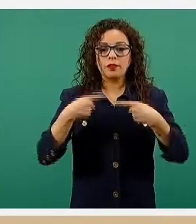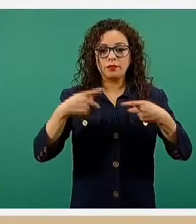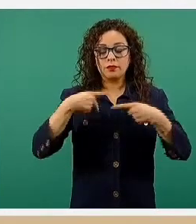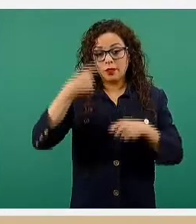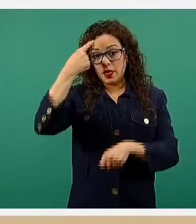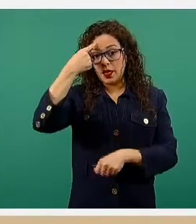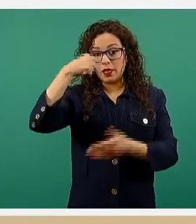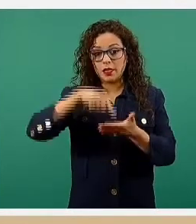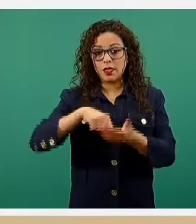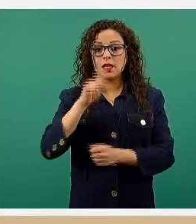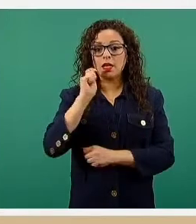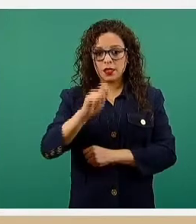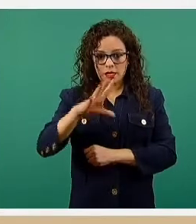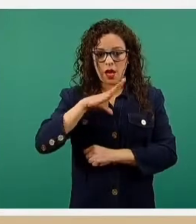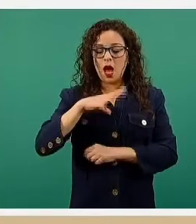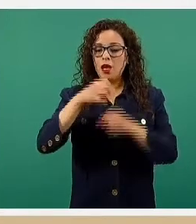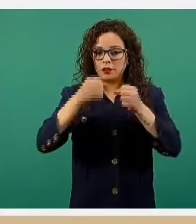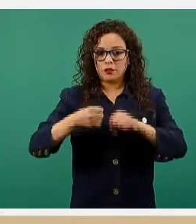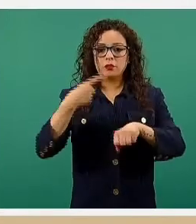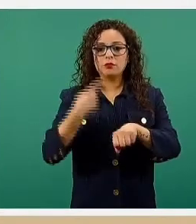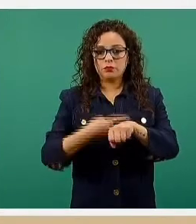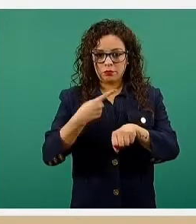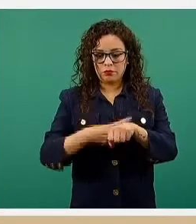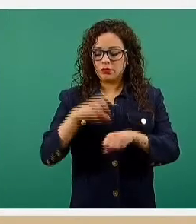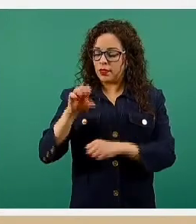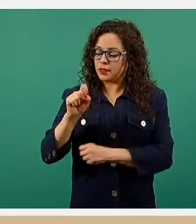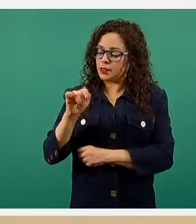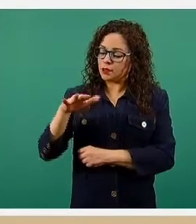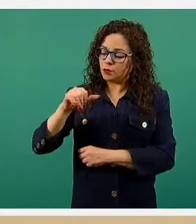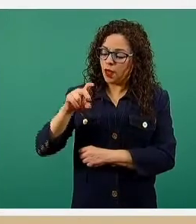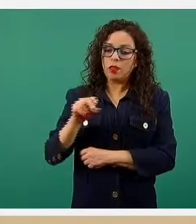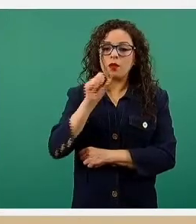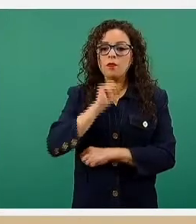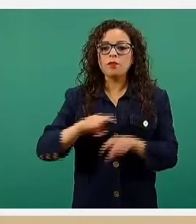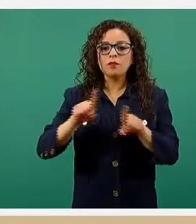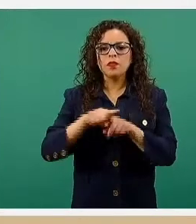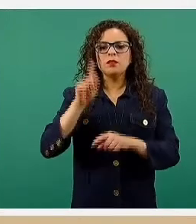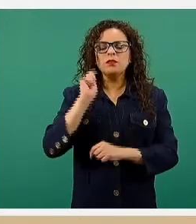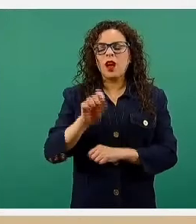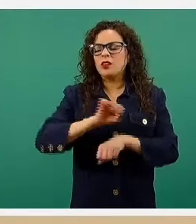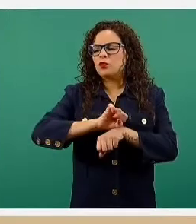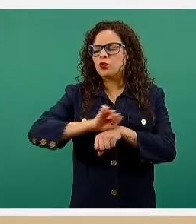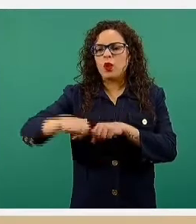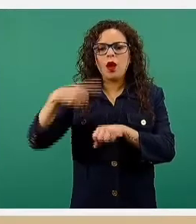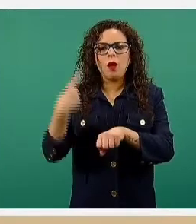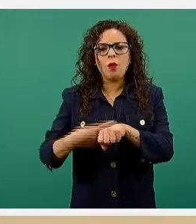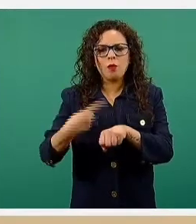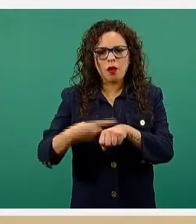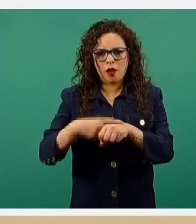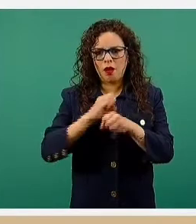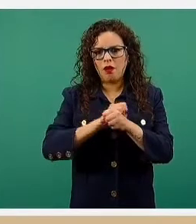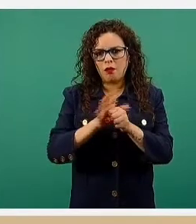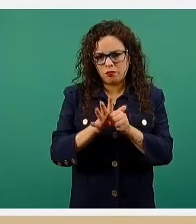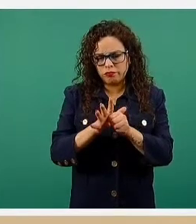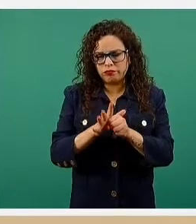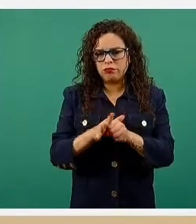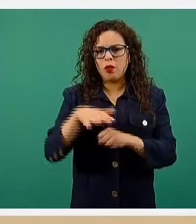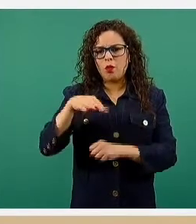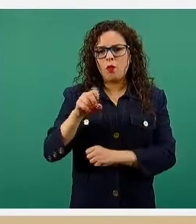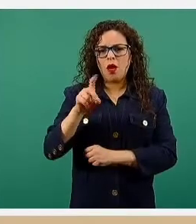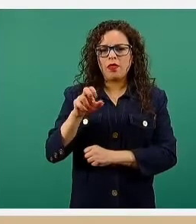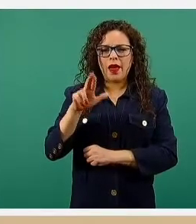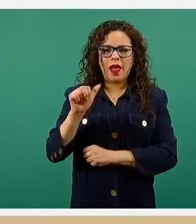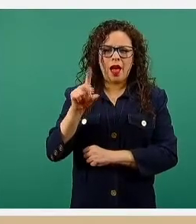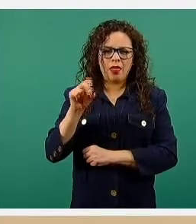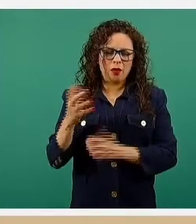son casos de COVID-19, y esto incluye obviamente a los que desarrollan COVID leve y COVID moderado. Aquí nos estamos enfocando